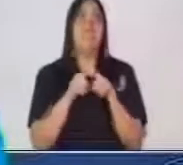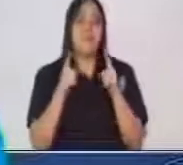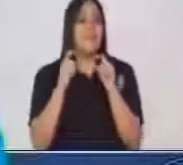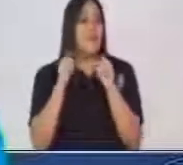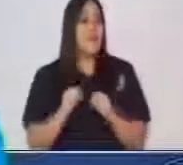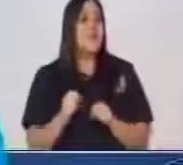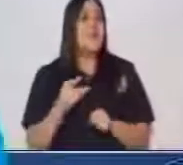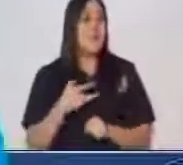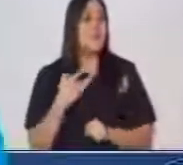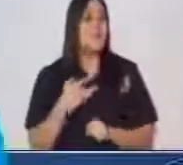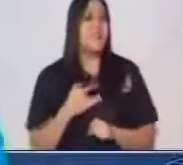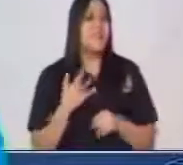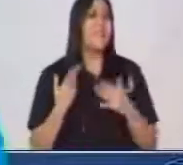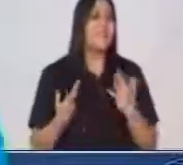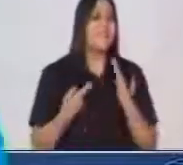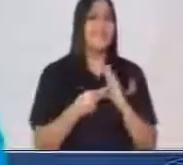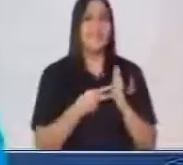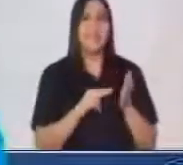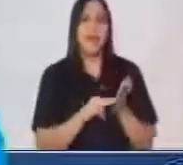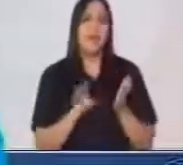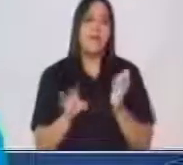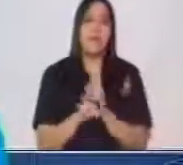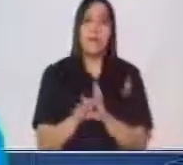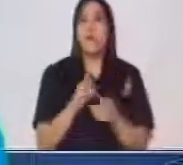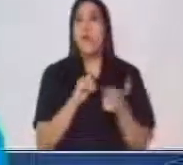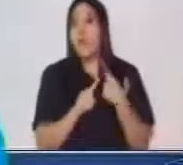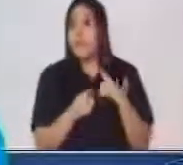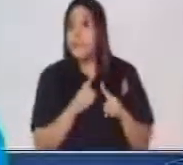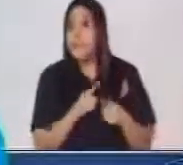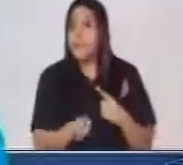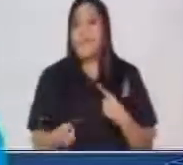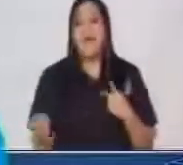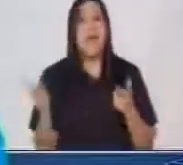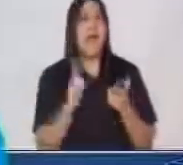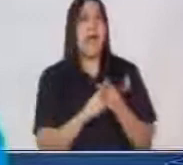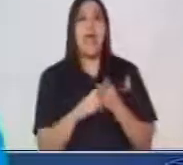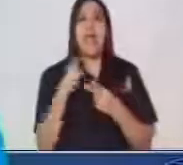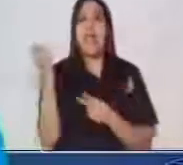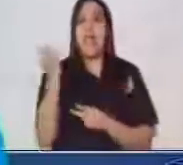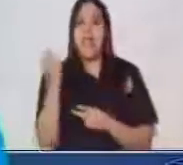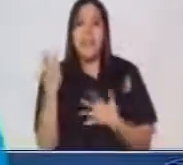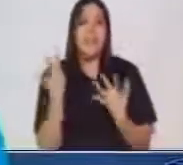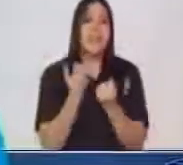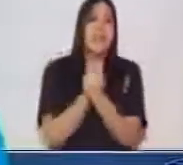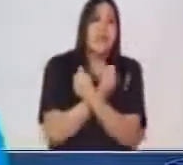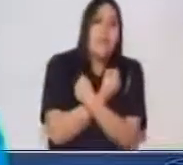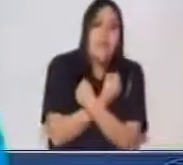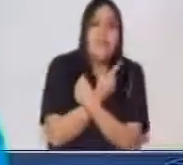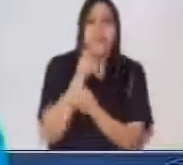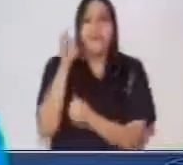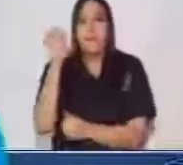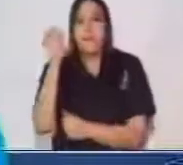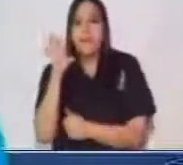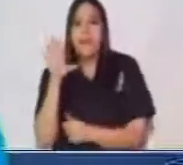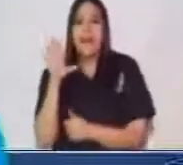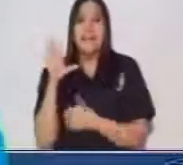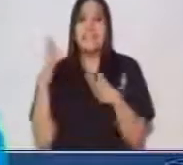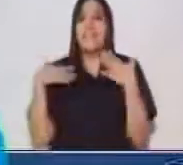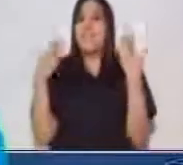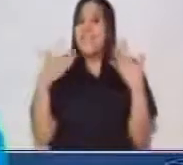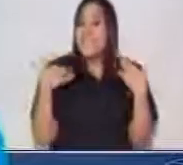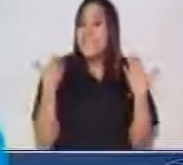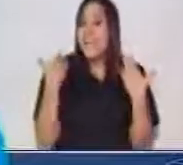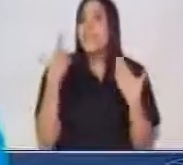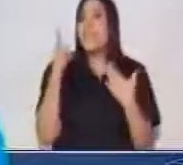sentir. Por ejemplo, la amistad, la alegría, el amor, la paz, la felicidad. Esos